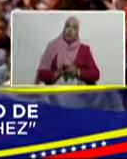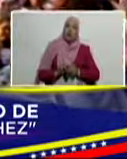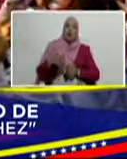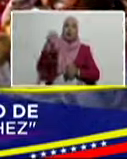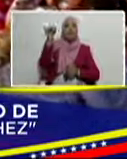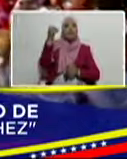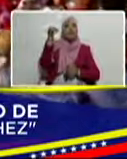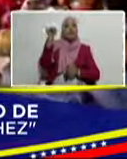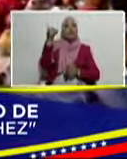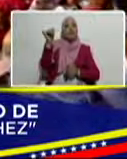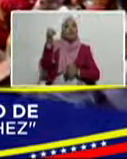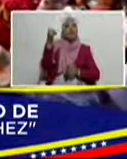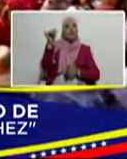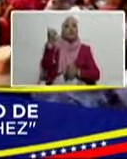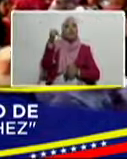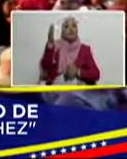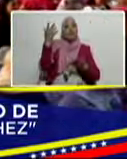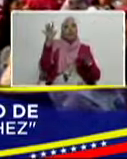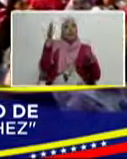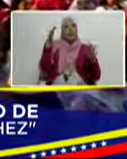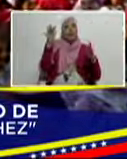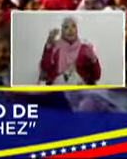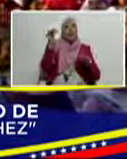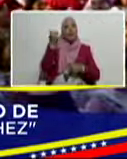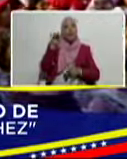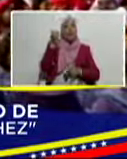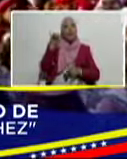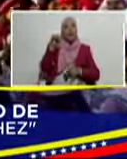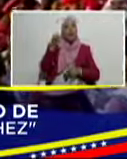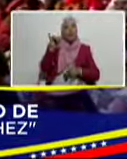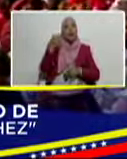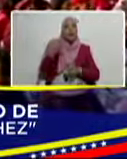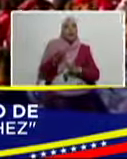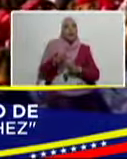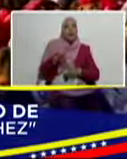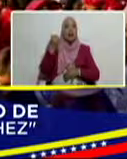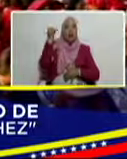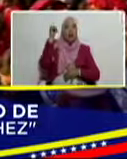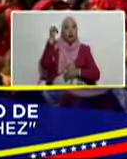Yaracuy, ayayay, uyuyuy.